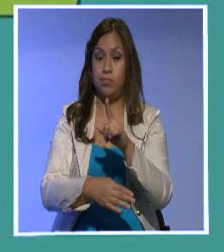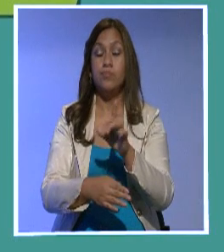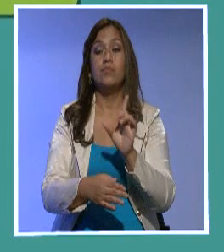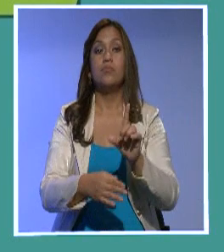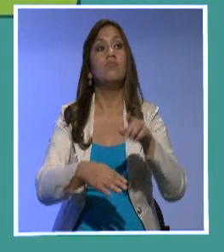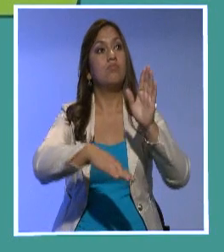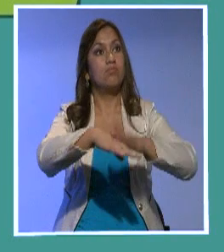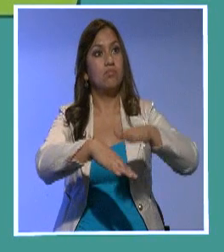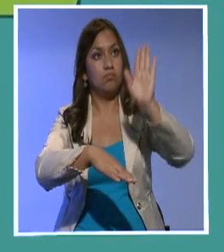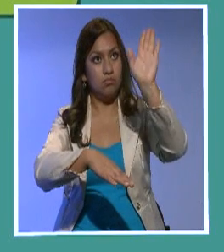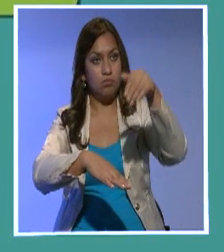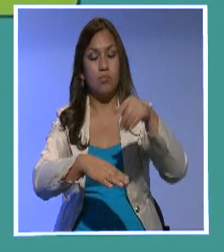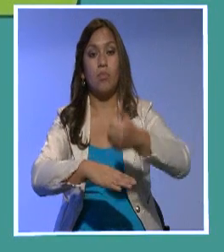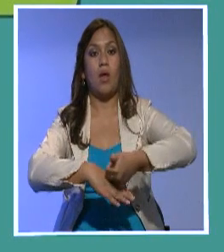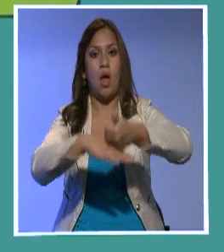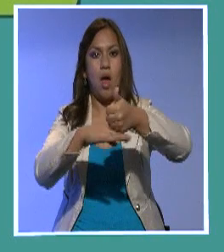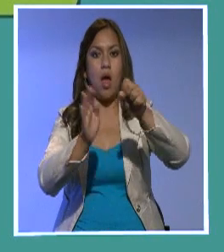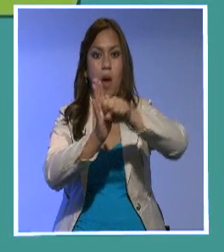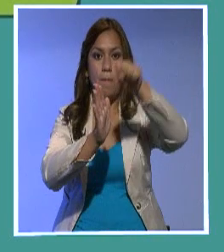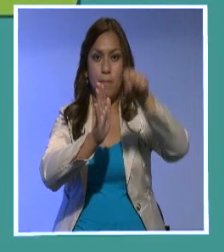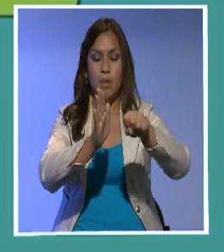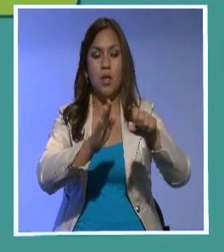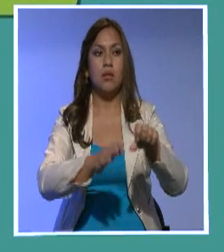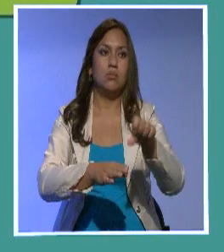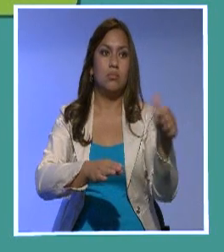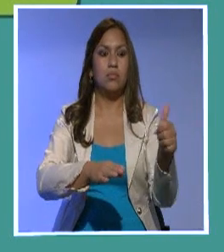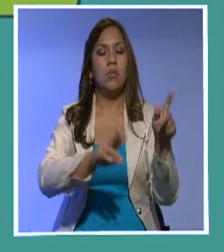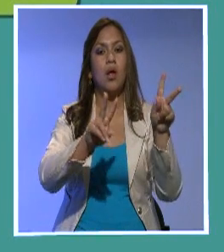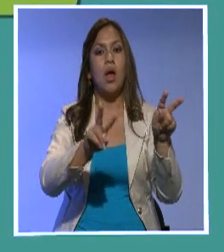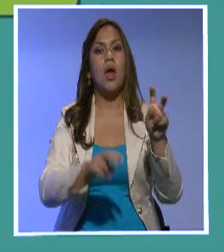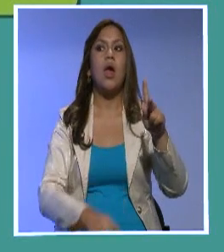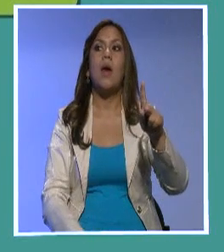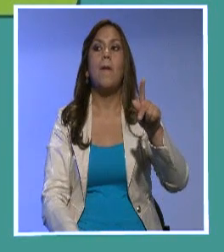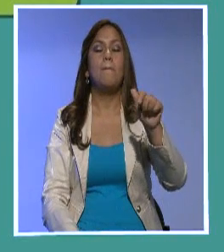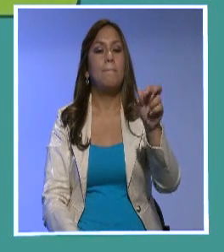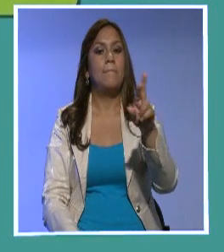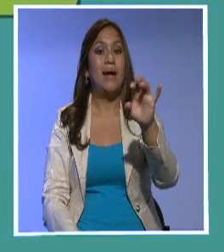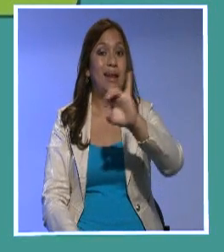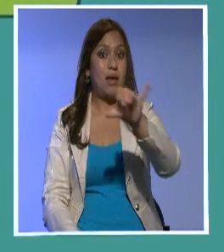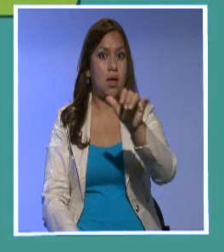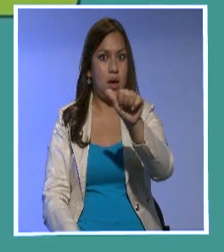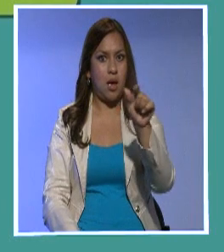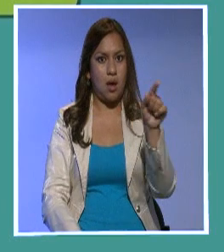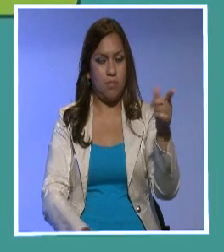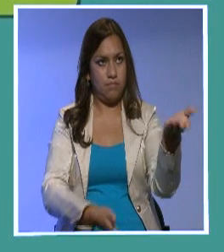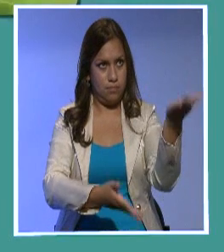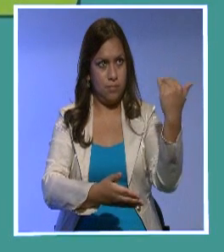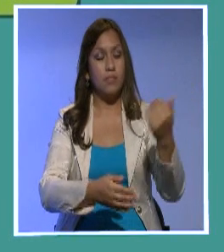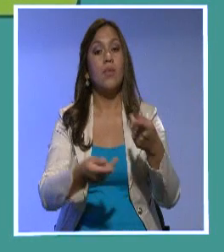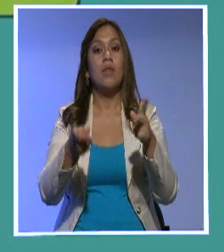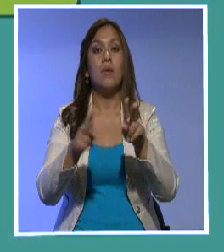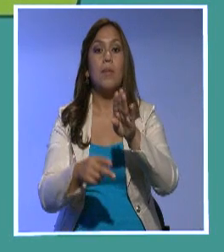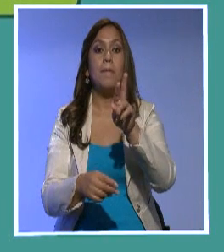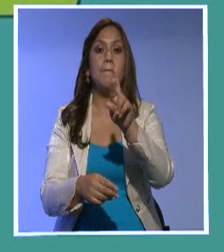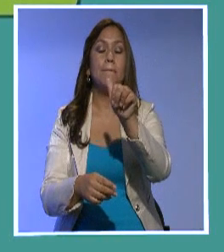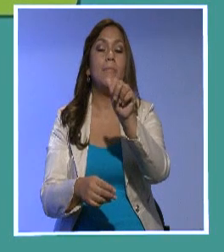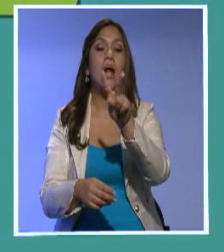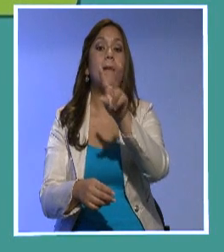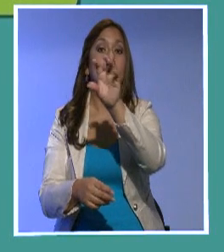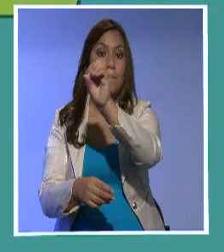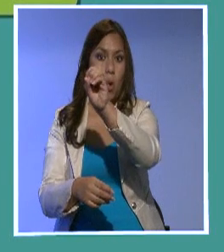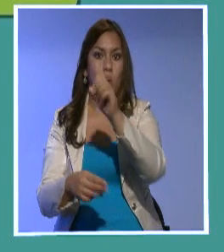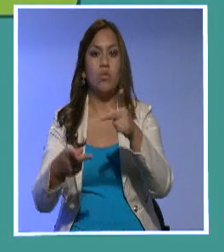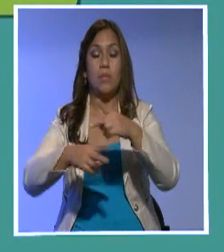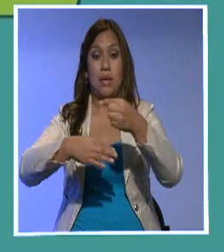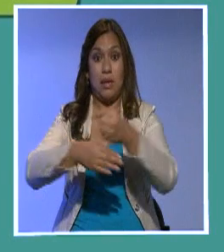galo chiriboga al ex ministro de hidrocarburos carlos pareja yannuzzelli al ex gerente de petroecuador al ex bravo al actual gerente